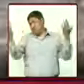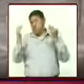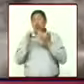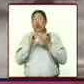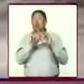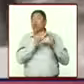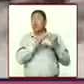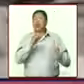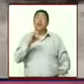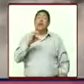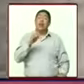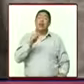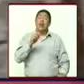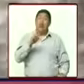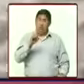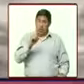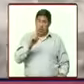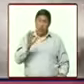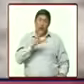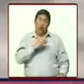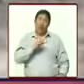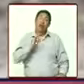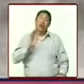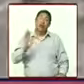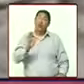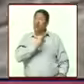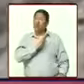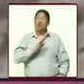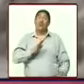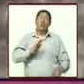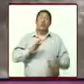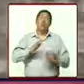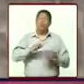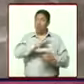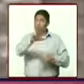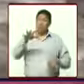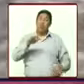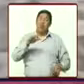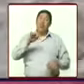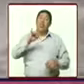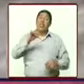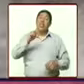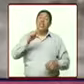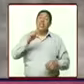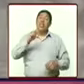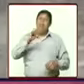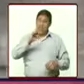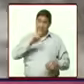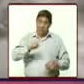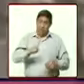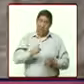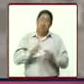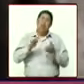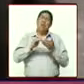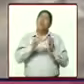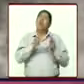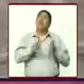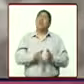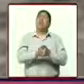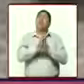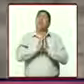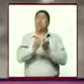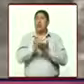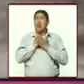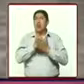del Cairo 2 y amenazó a la Xunta. Ambas se encuentran en el municipio de Baures, en Itenes, Beni. Los comunarios estaban pidiendo ayuda a las